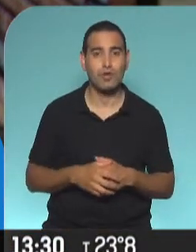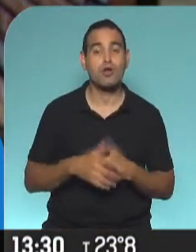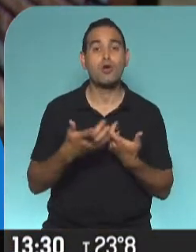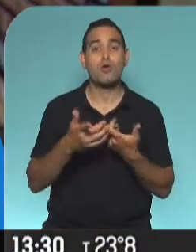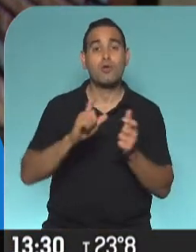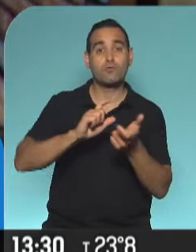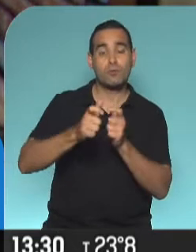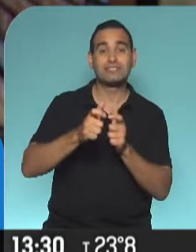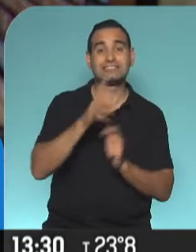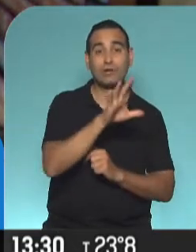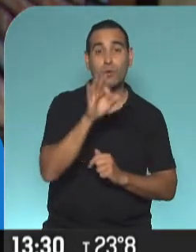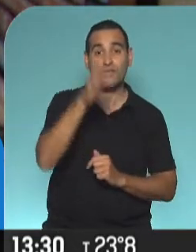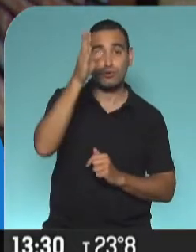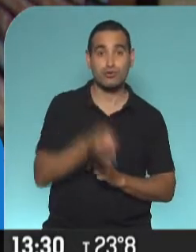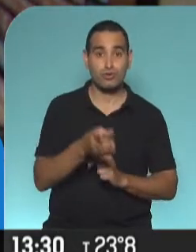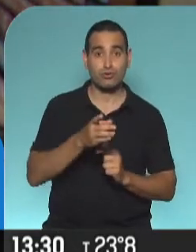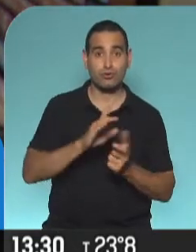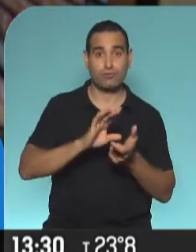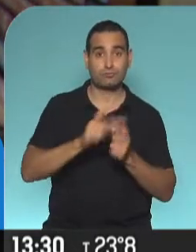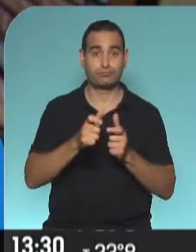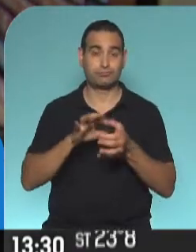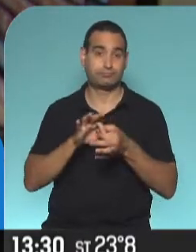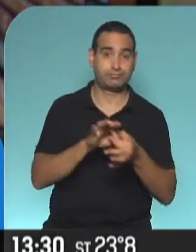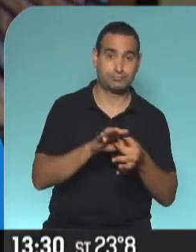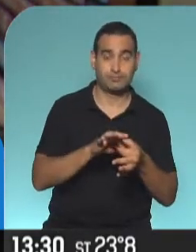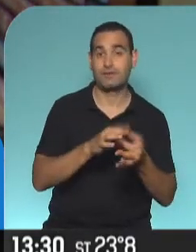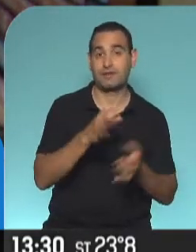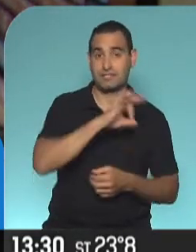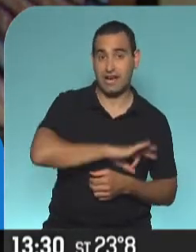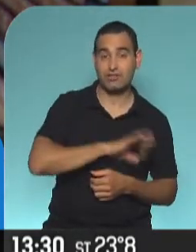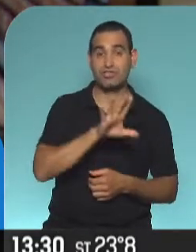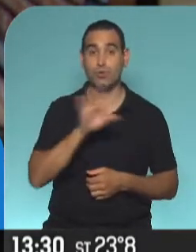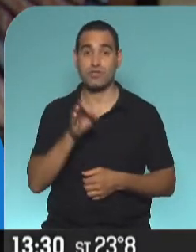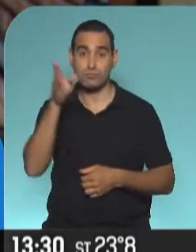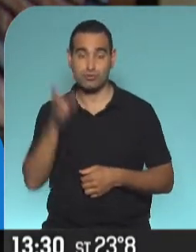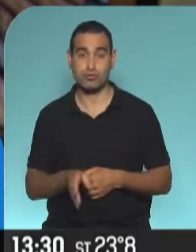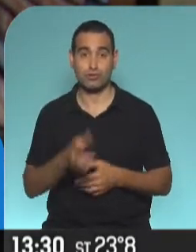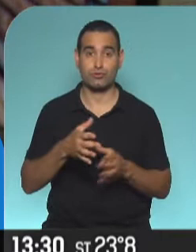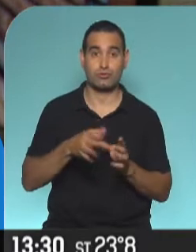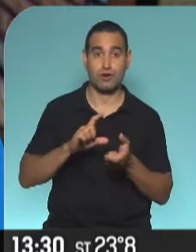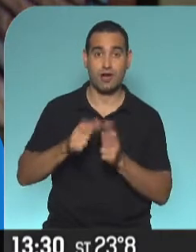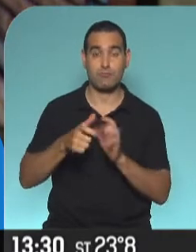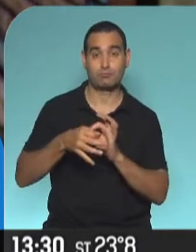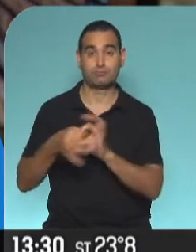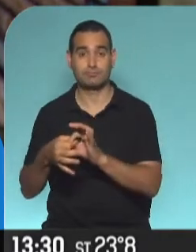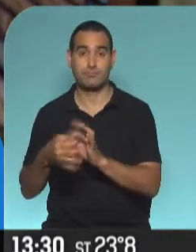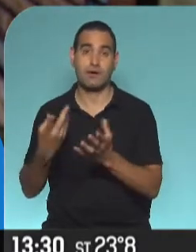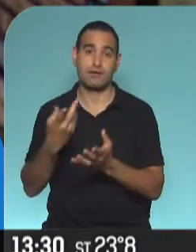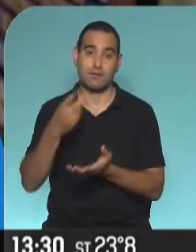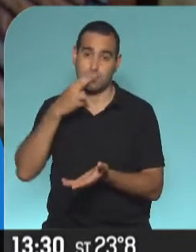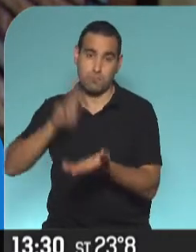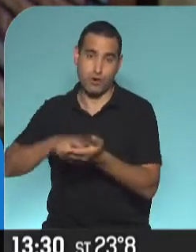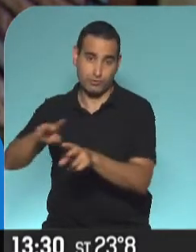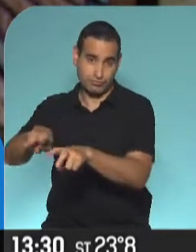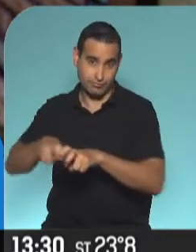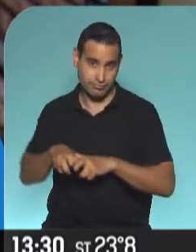que contempla 50% de ajuste en función de un índice salarial, 50% de ajuste en función de la recaudación del